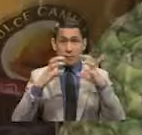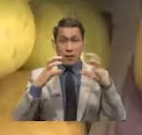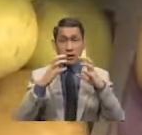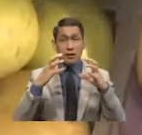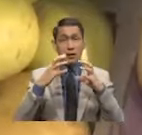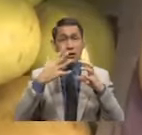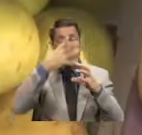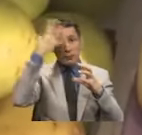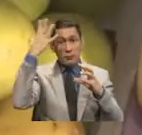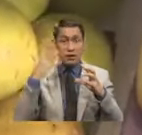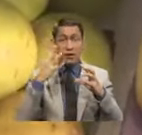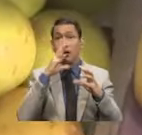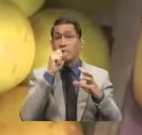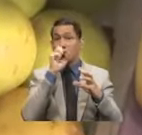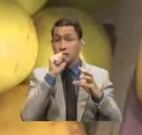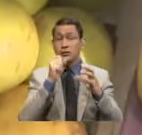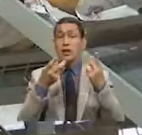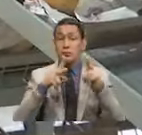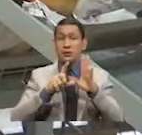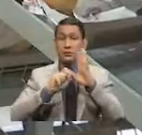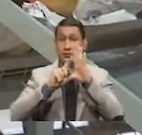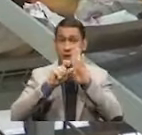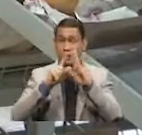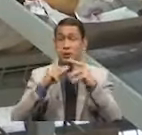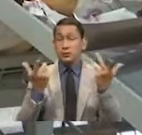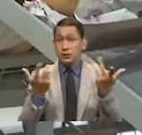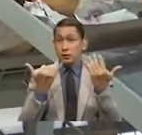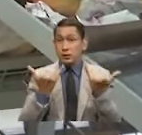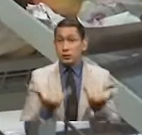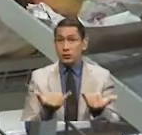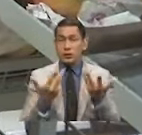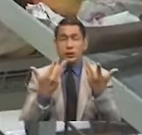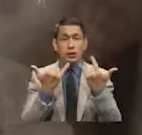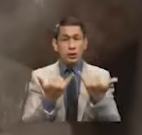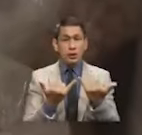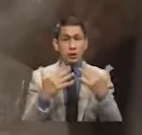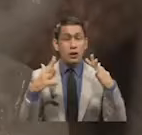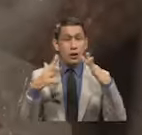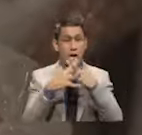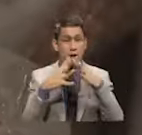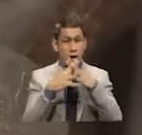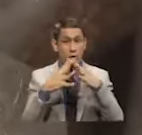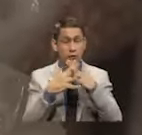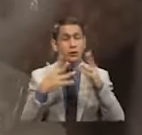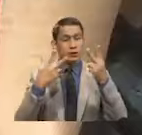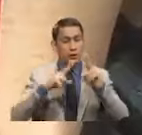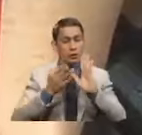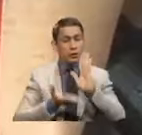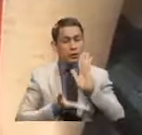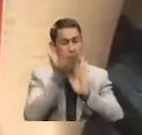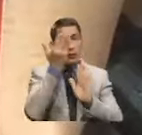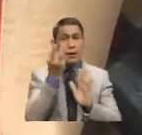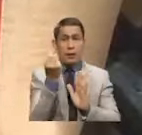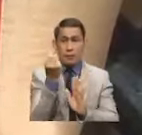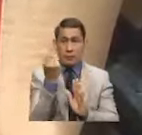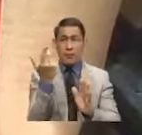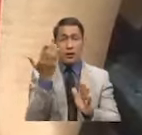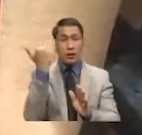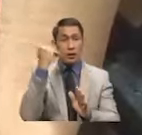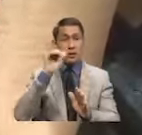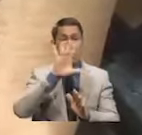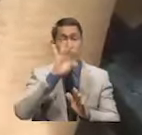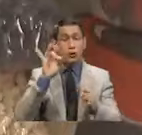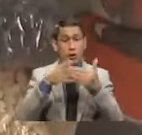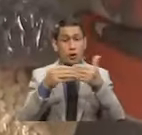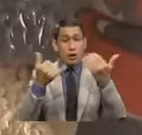también la naranja. Hemos hablado con algunos comerciantes, el arroz también ha subido un poco de precio, es decir, ellos lo encontraban a 48